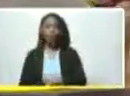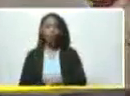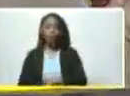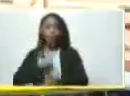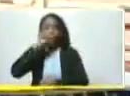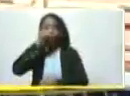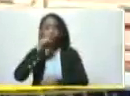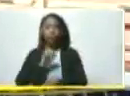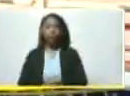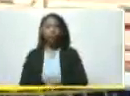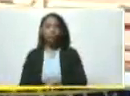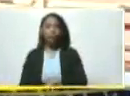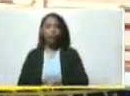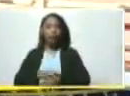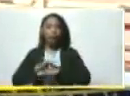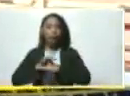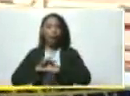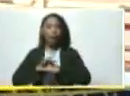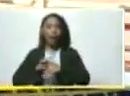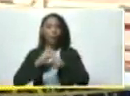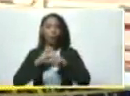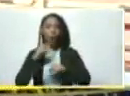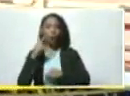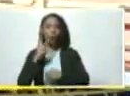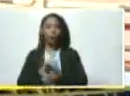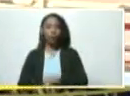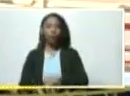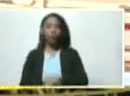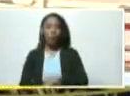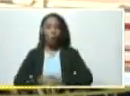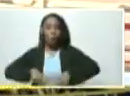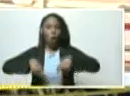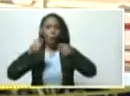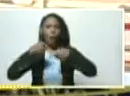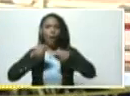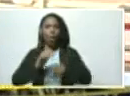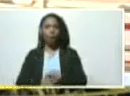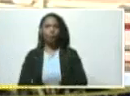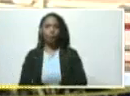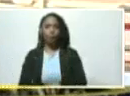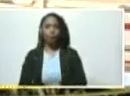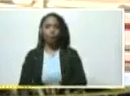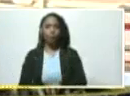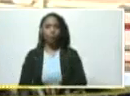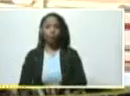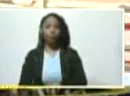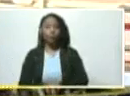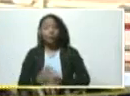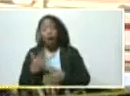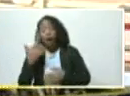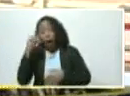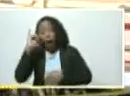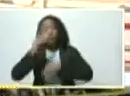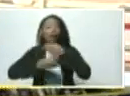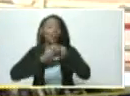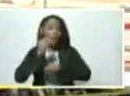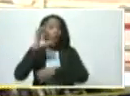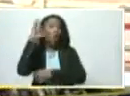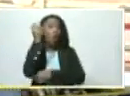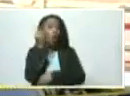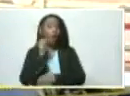pollo, la carne, por dos, los mercados. Hay que hacerlo, hay que